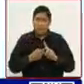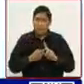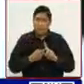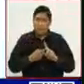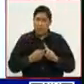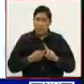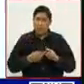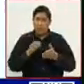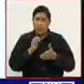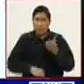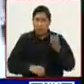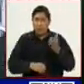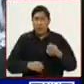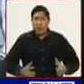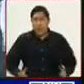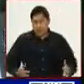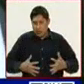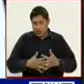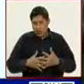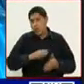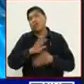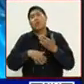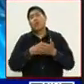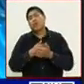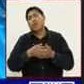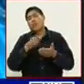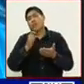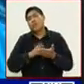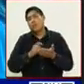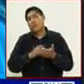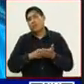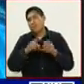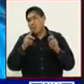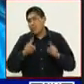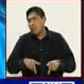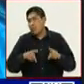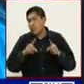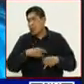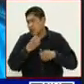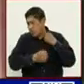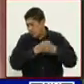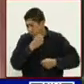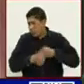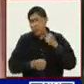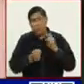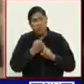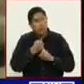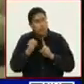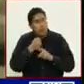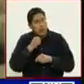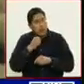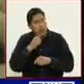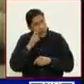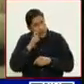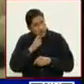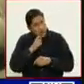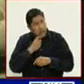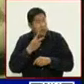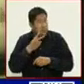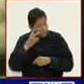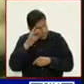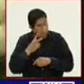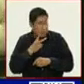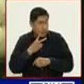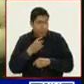embarazo, ILE, que está para todas aquellas personas víctimas de violencia sexual que como consecuencia